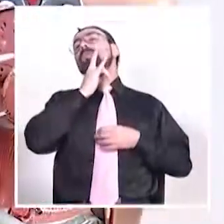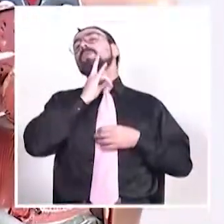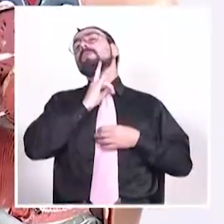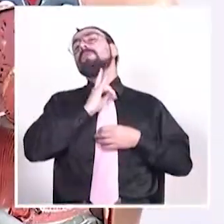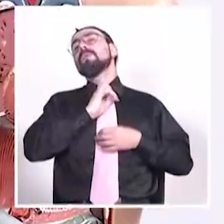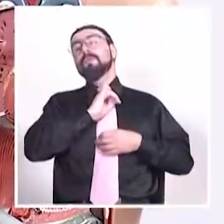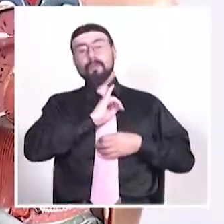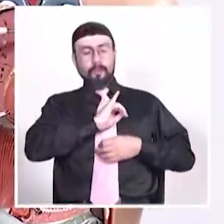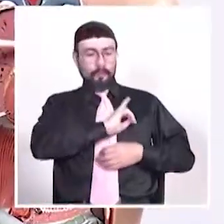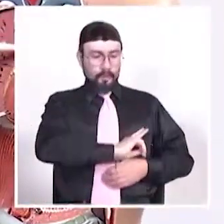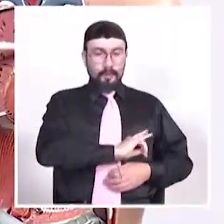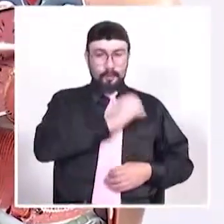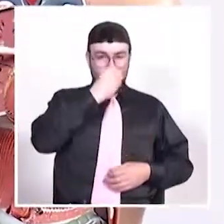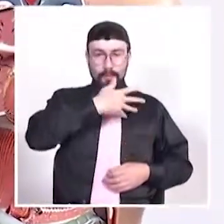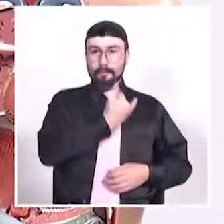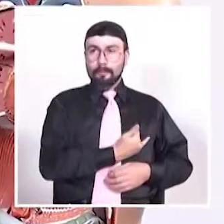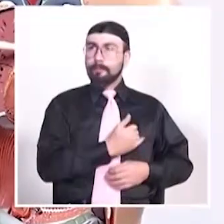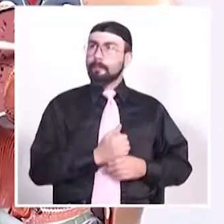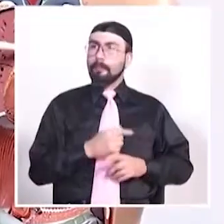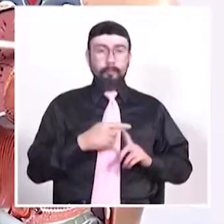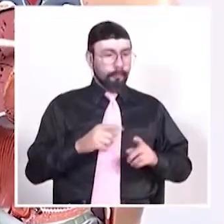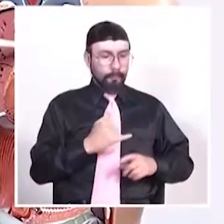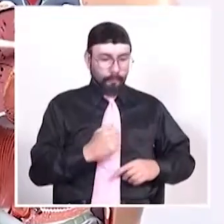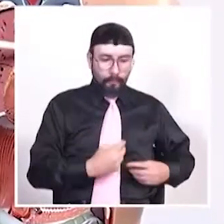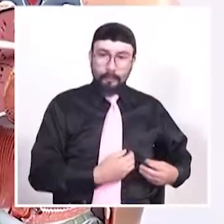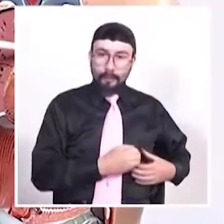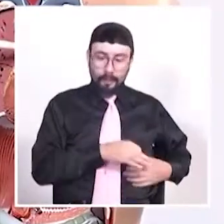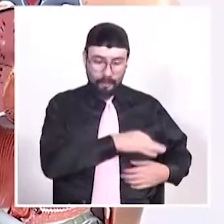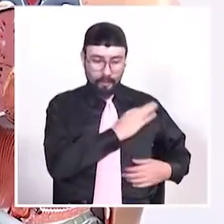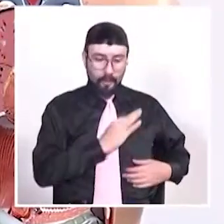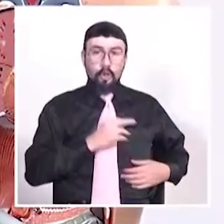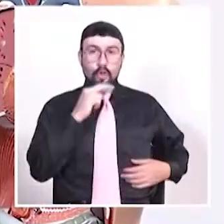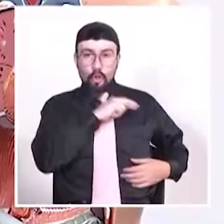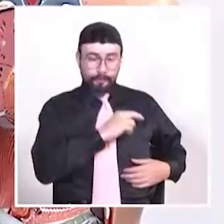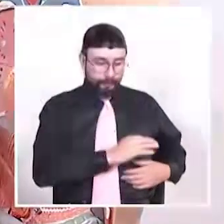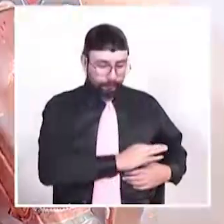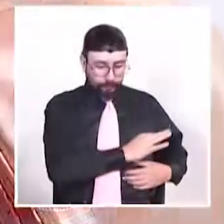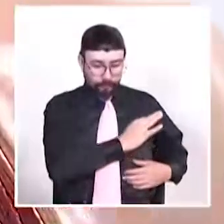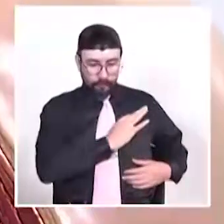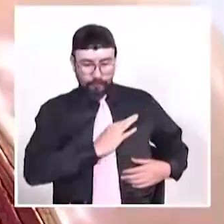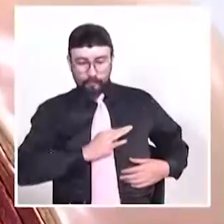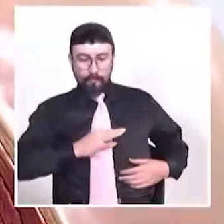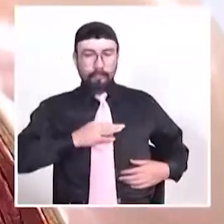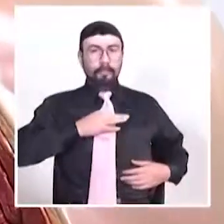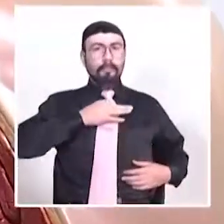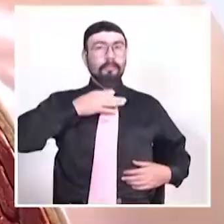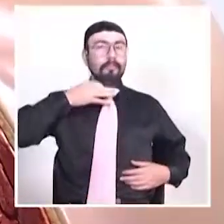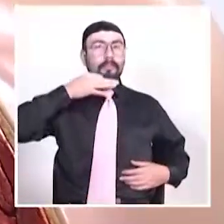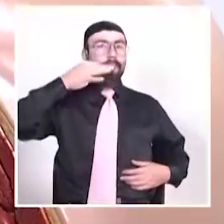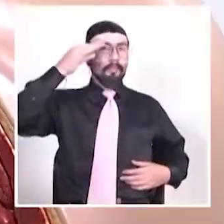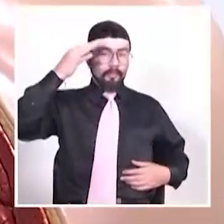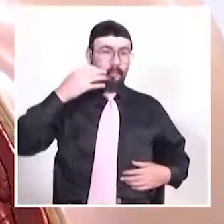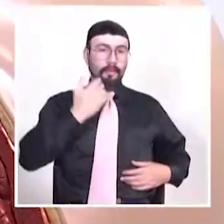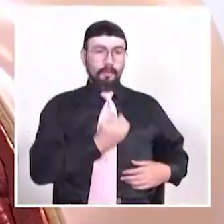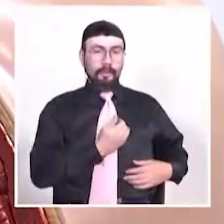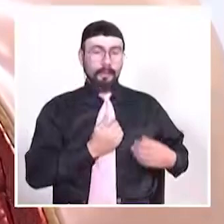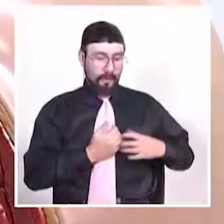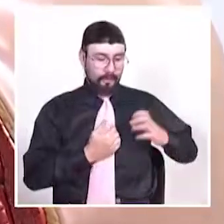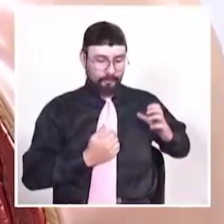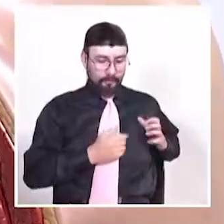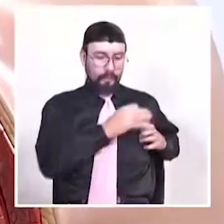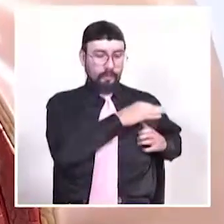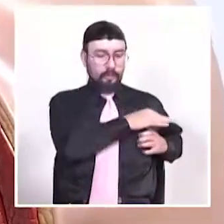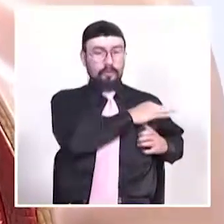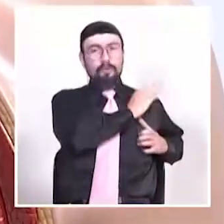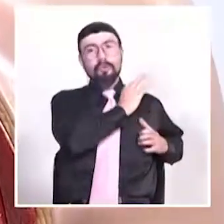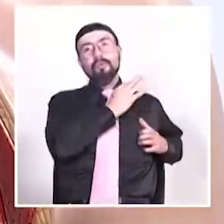pero miren, lo que sale por la arteria aorta sale del ventrículo izquierdo, pero